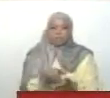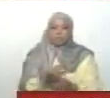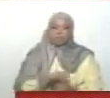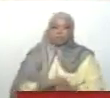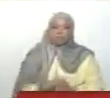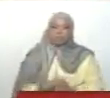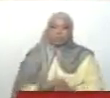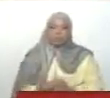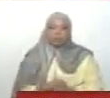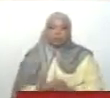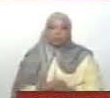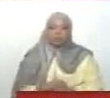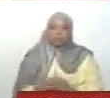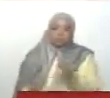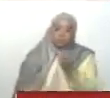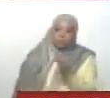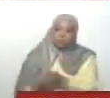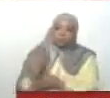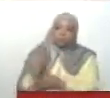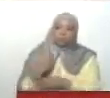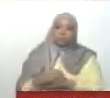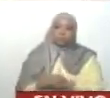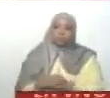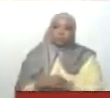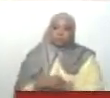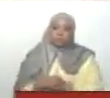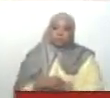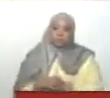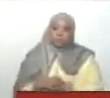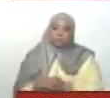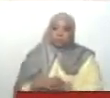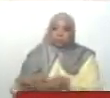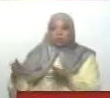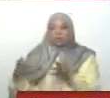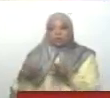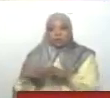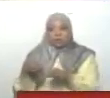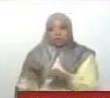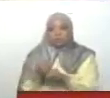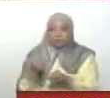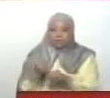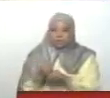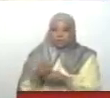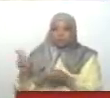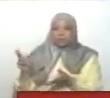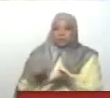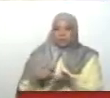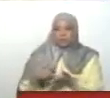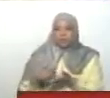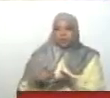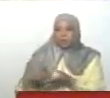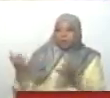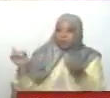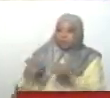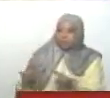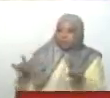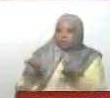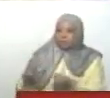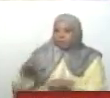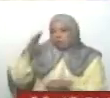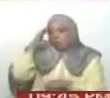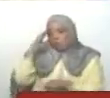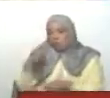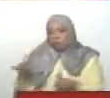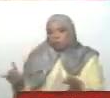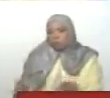Tirsa, época. La tía Tirsa. La fundadora, sí. Entonces, desde esa época, ahí empieza mi formación musical, de